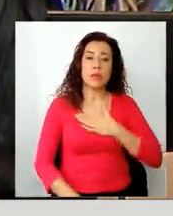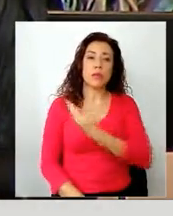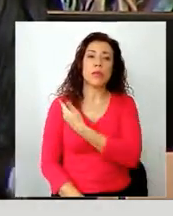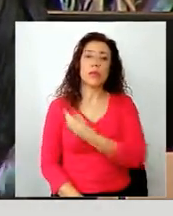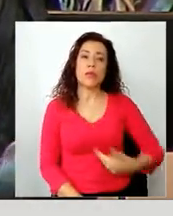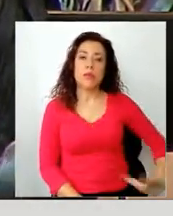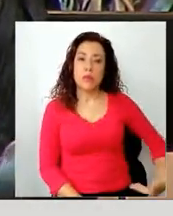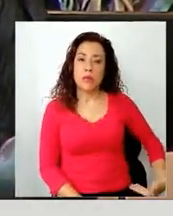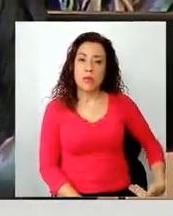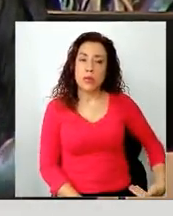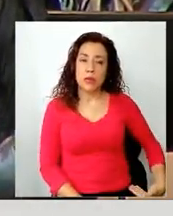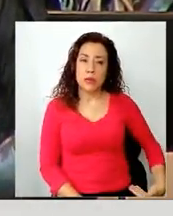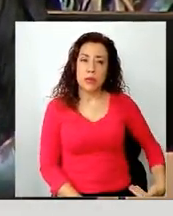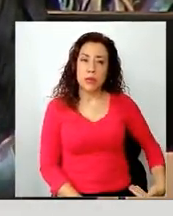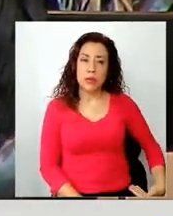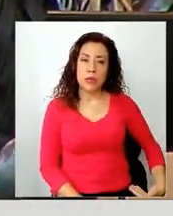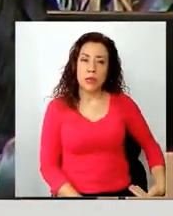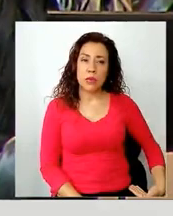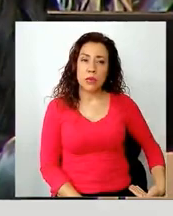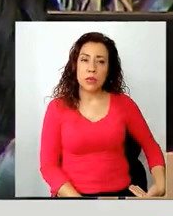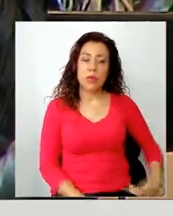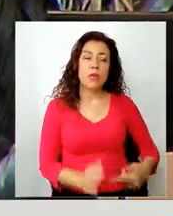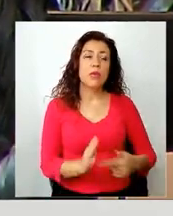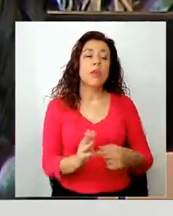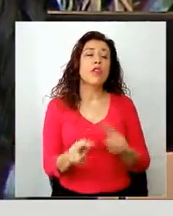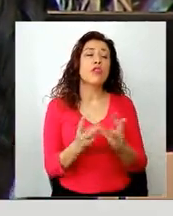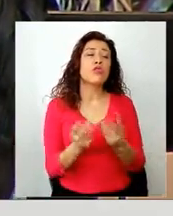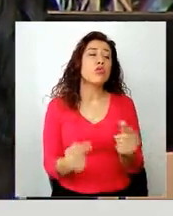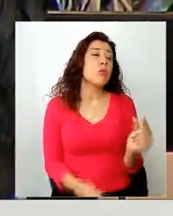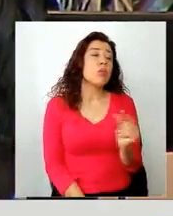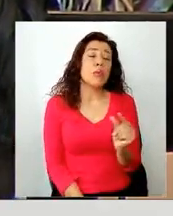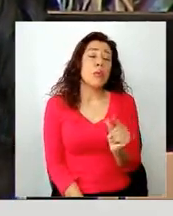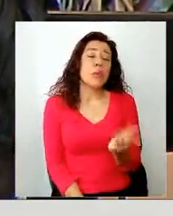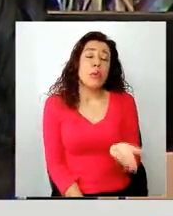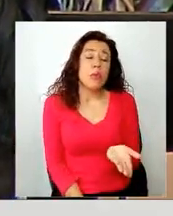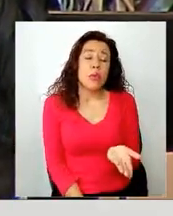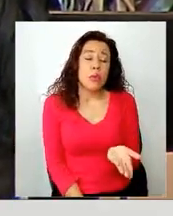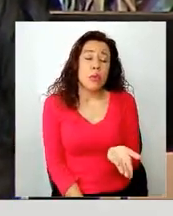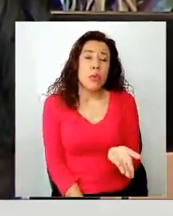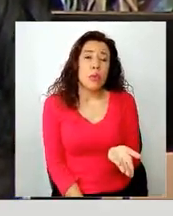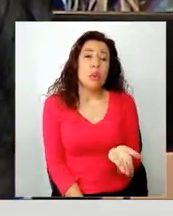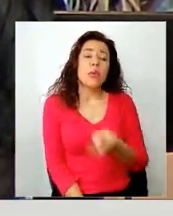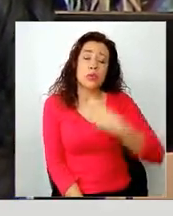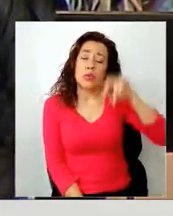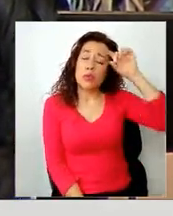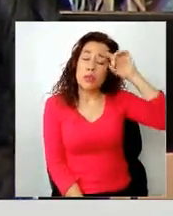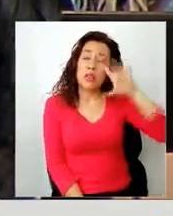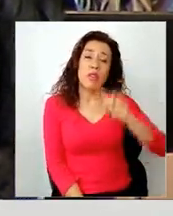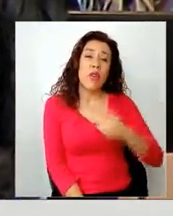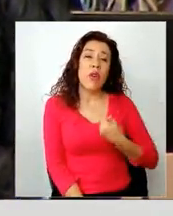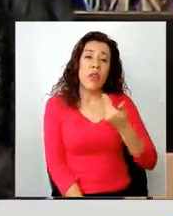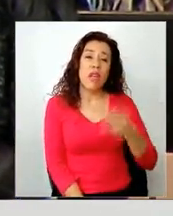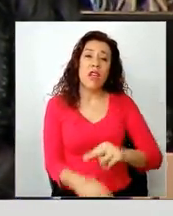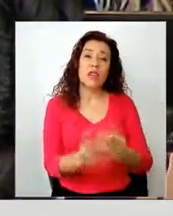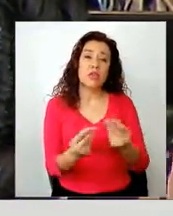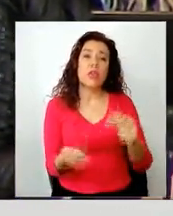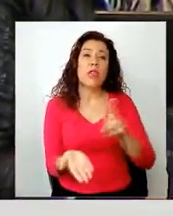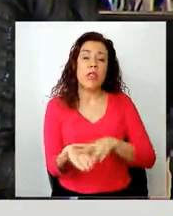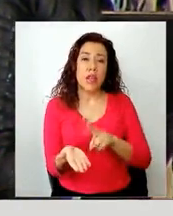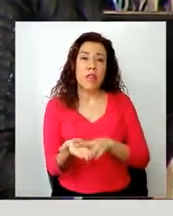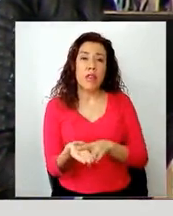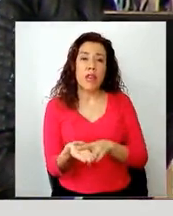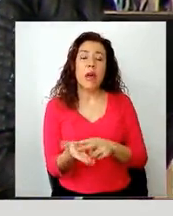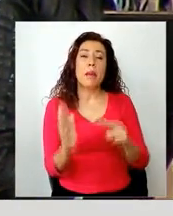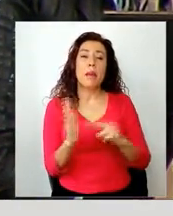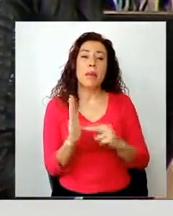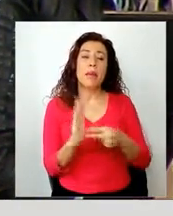algo paliativo algo muy muy pequeño sabemos que no da soluciones reales ni concretas a los problemas de la